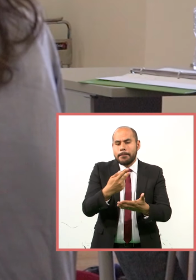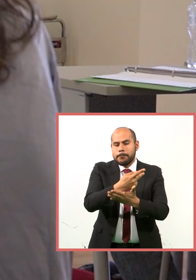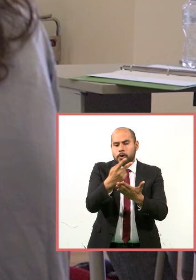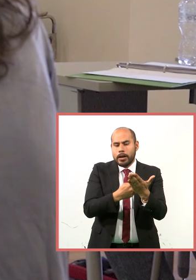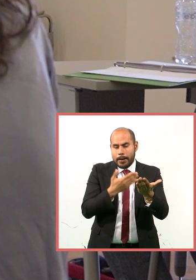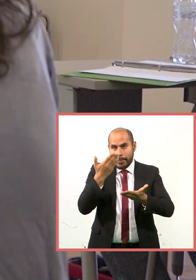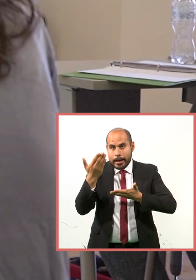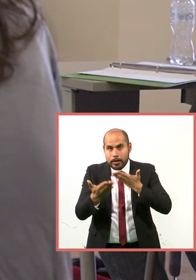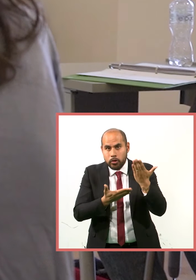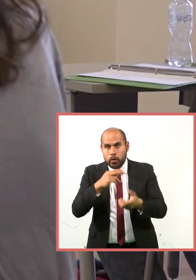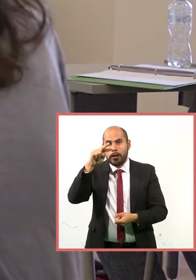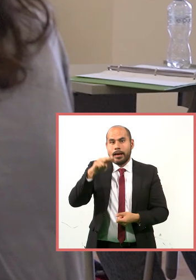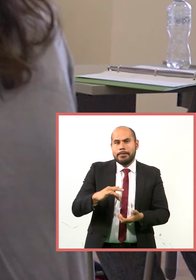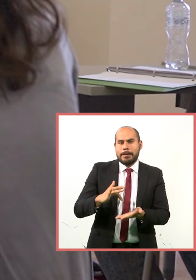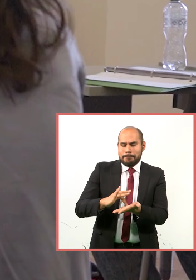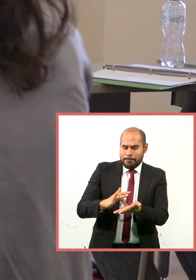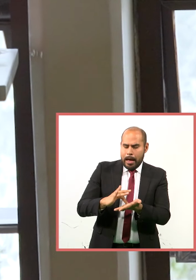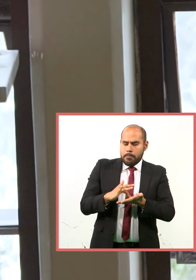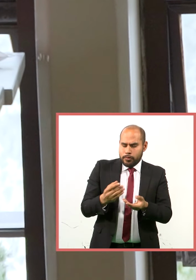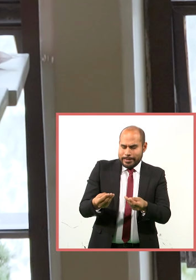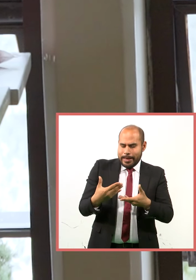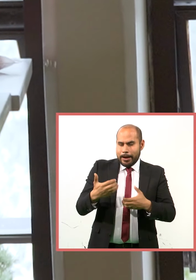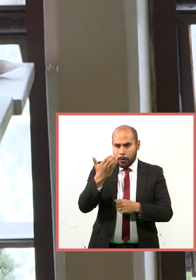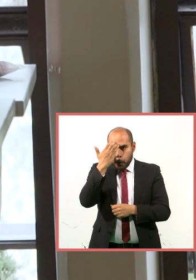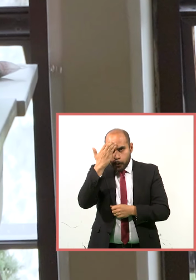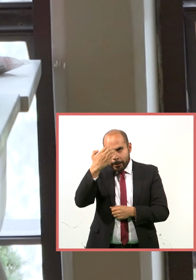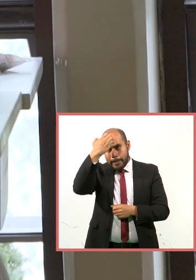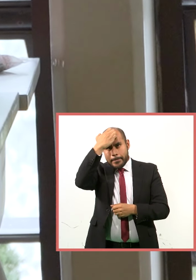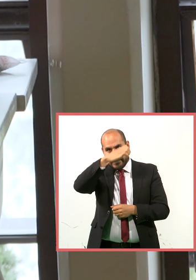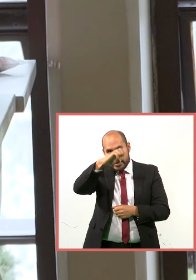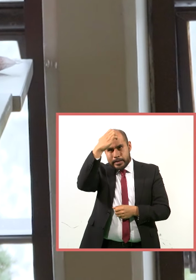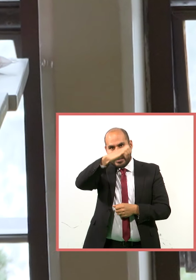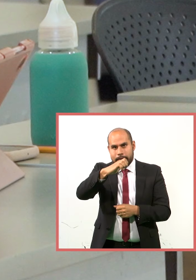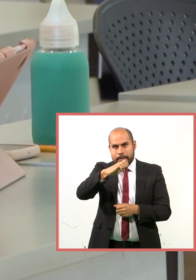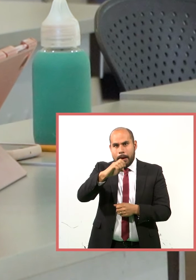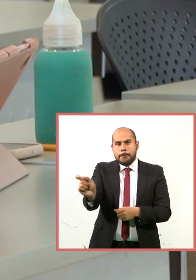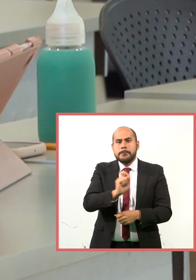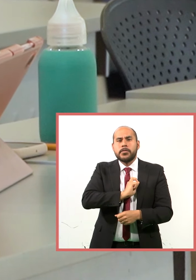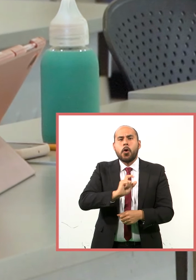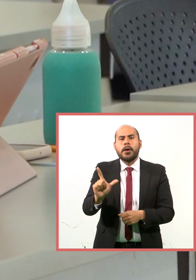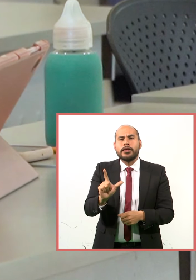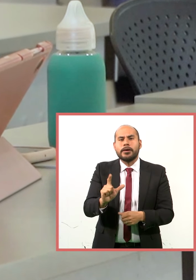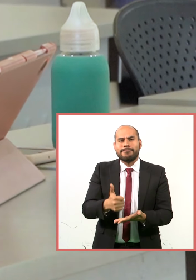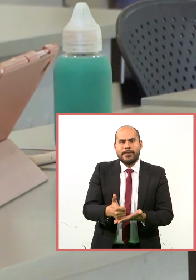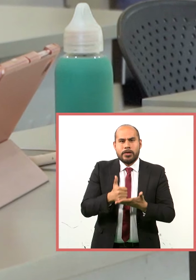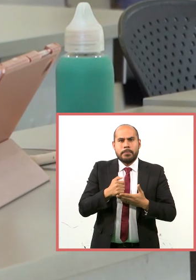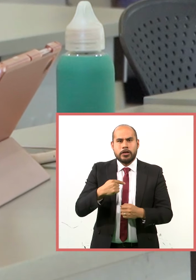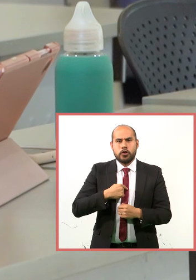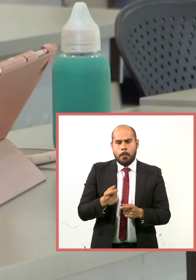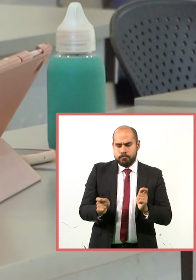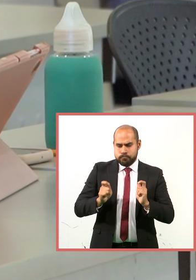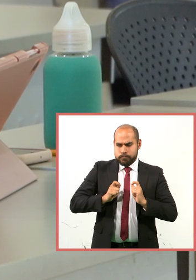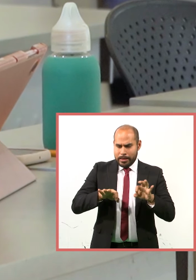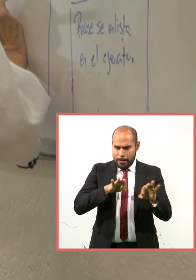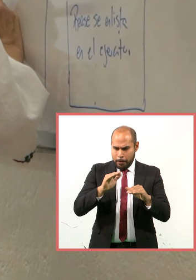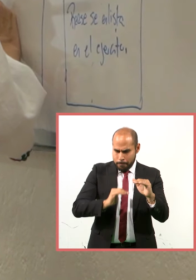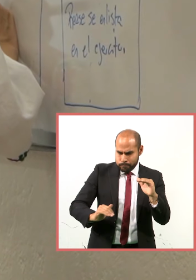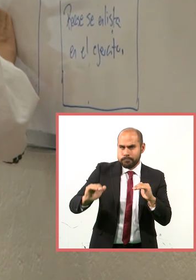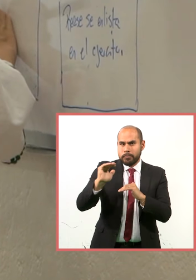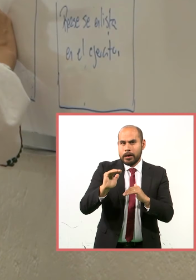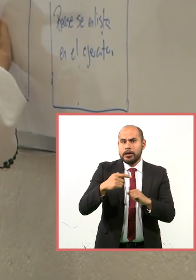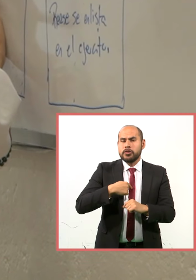iniciativa propia porque los programas de estudio, la verdad, sí te aportan conocimiento, experiencia. Profesionalmente me